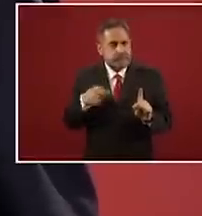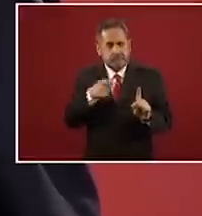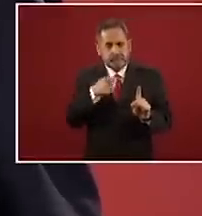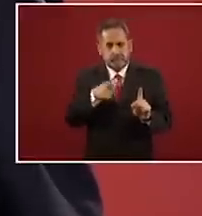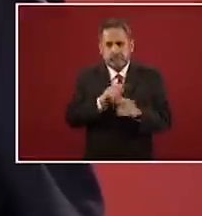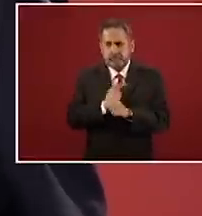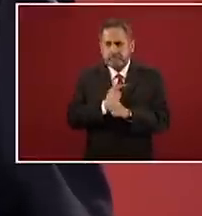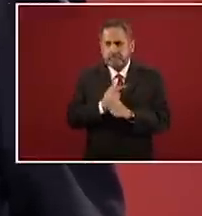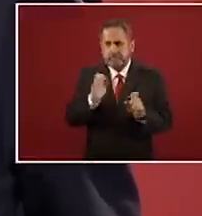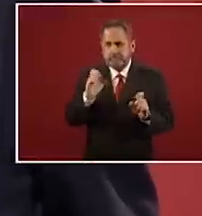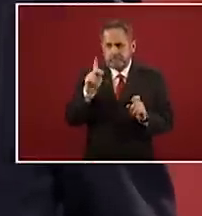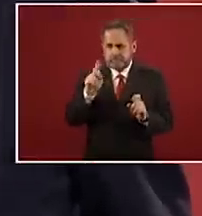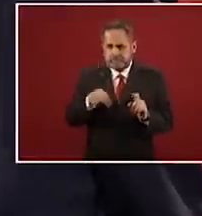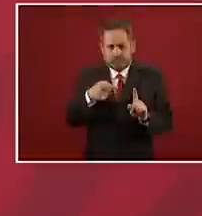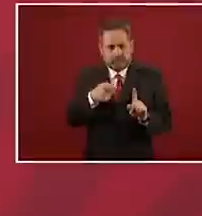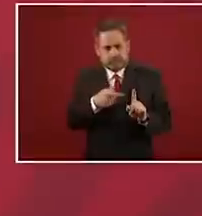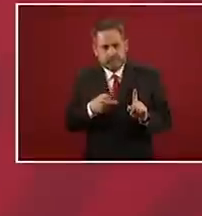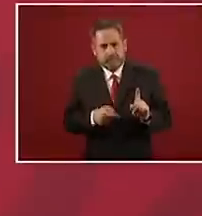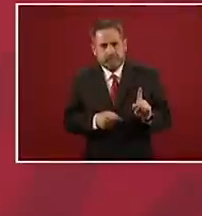licenciado Peña,